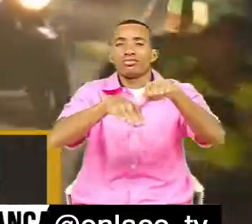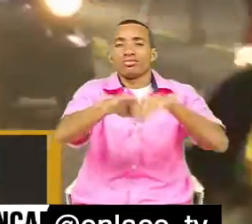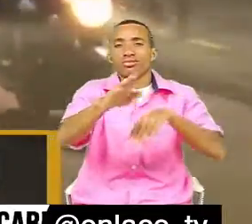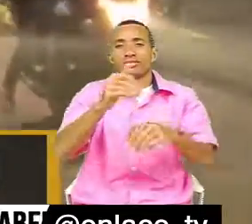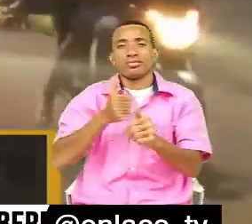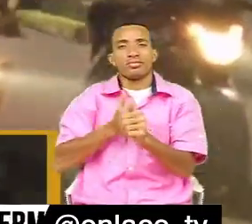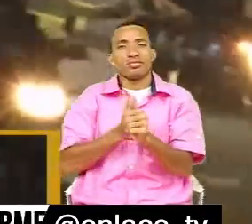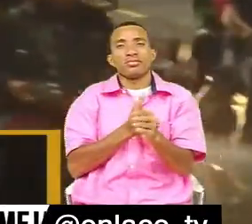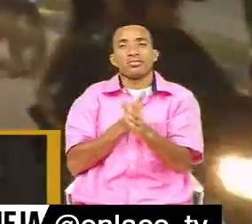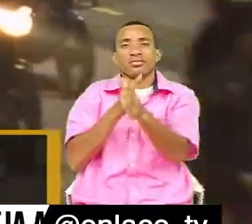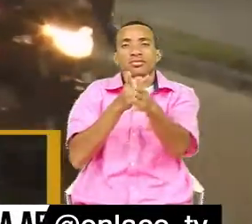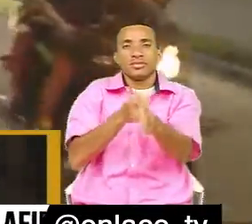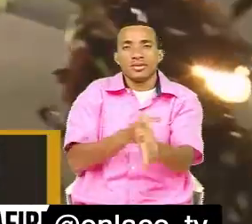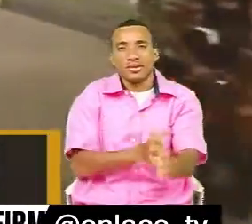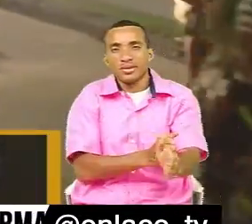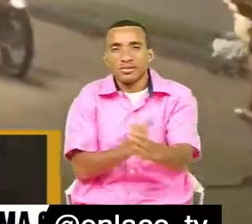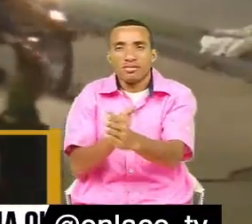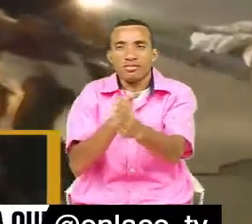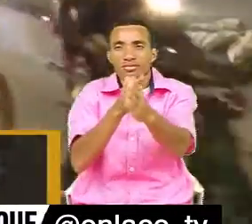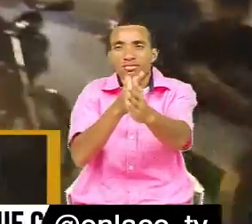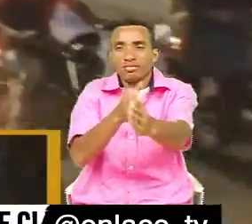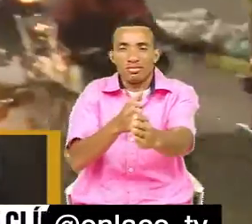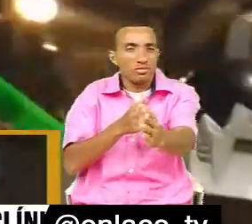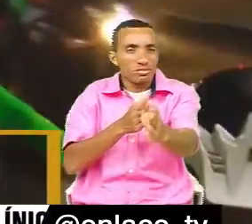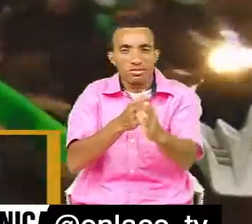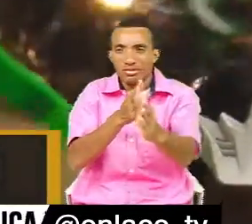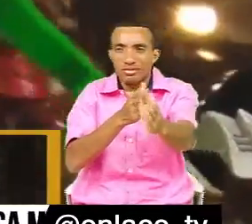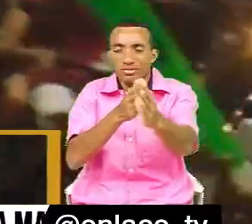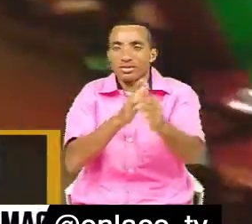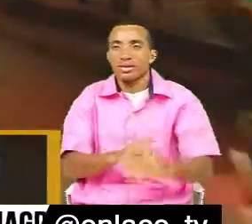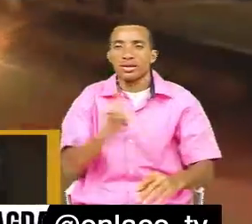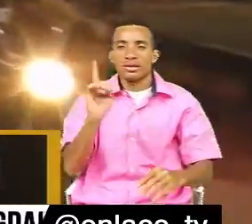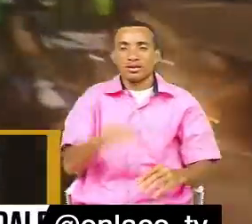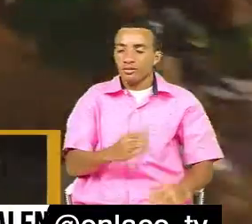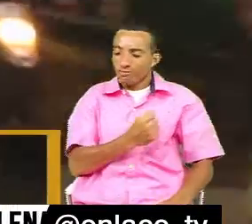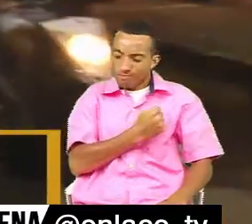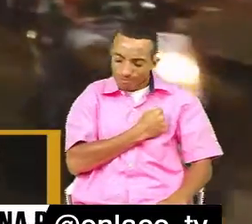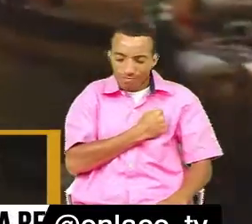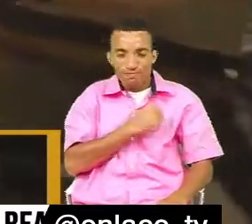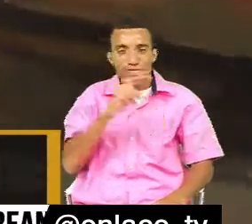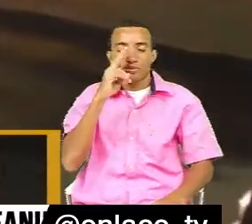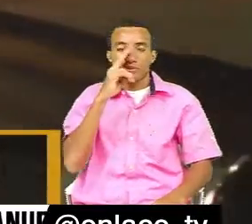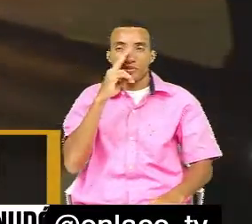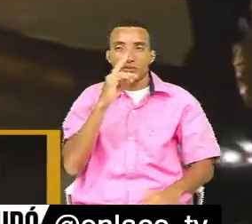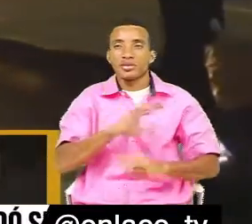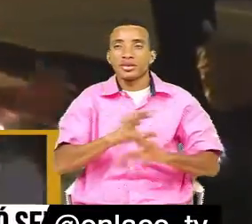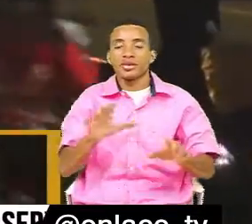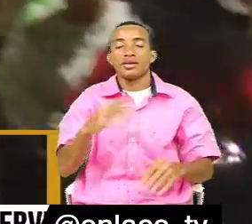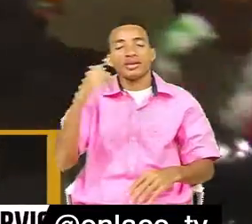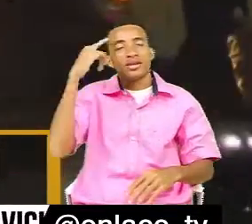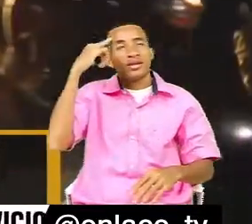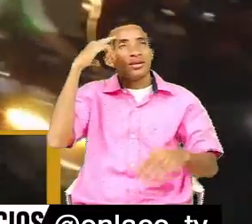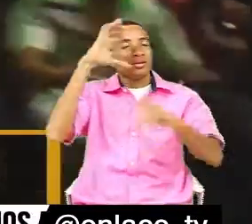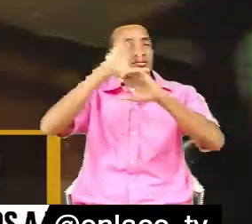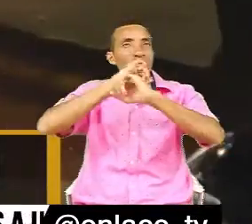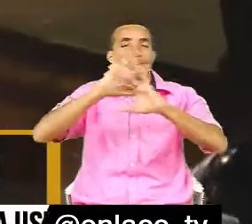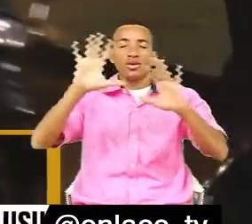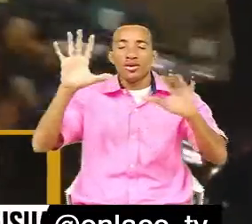La felicidad era evidente en los amantes al equipo de la montaña. Celebraban su sueño cumplido, su sueño